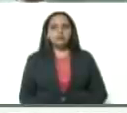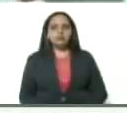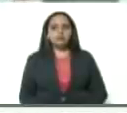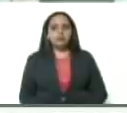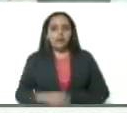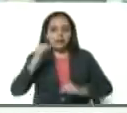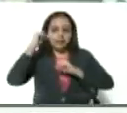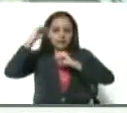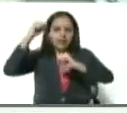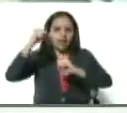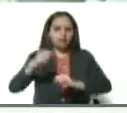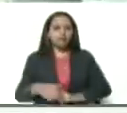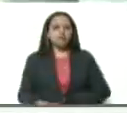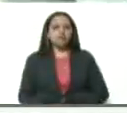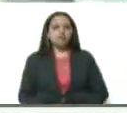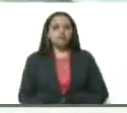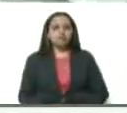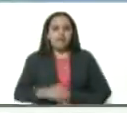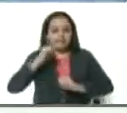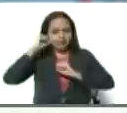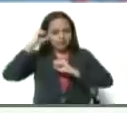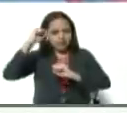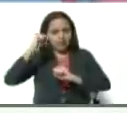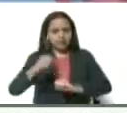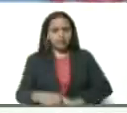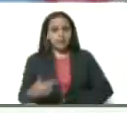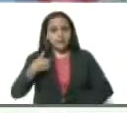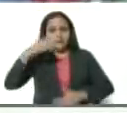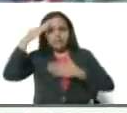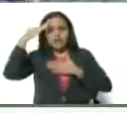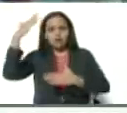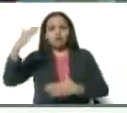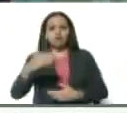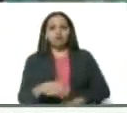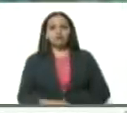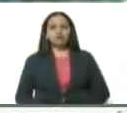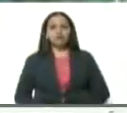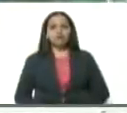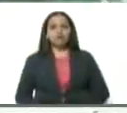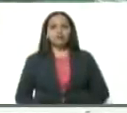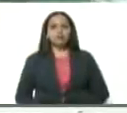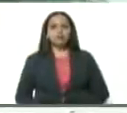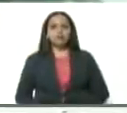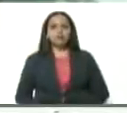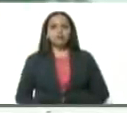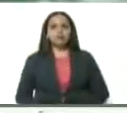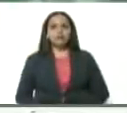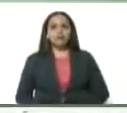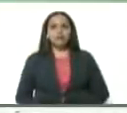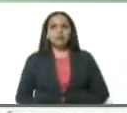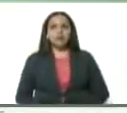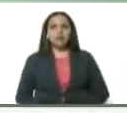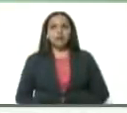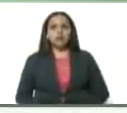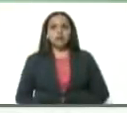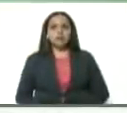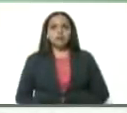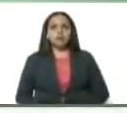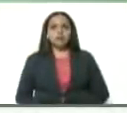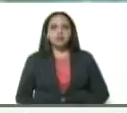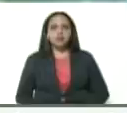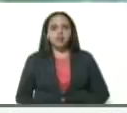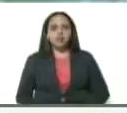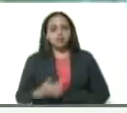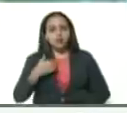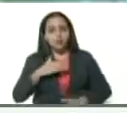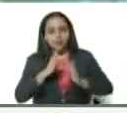Venceremos, Argenis, venceremos. Mi saludo a doña Elena. Le pido la bendición a doña